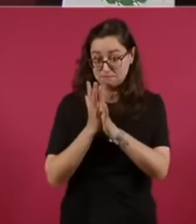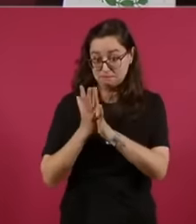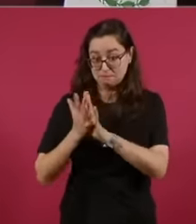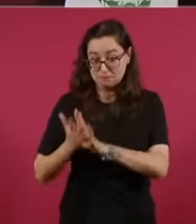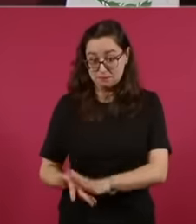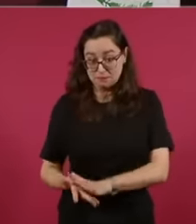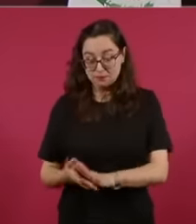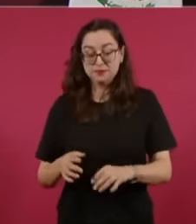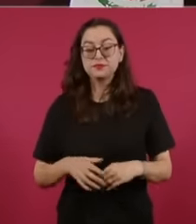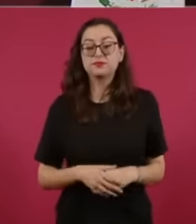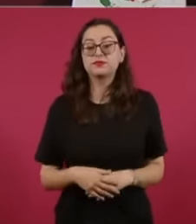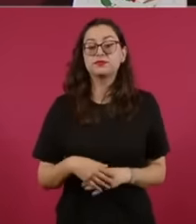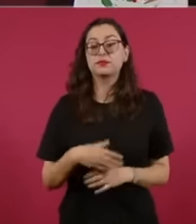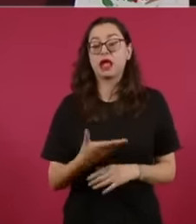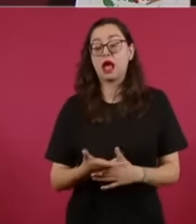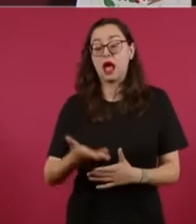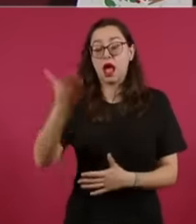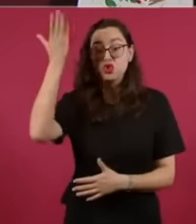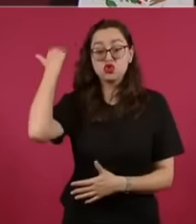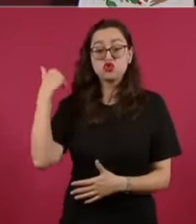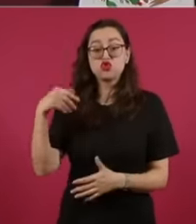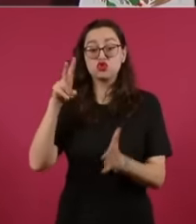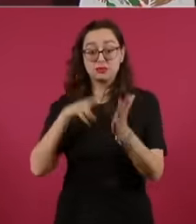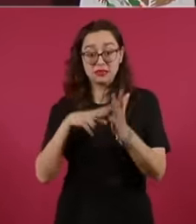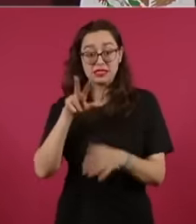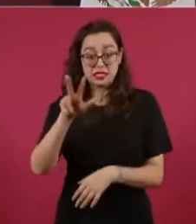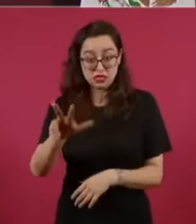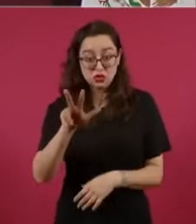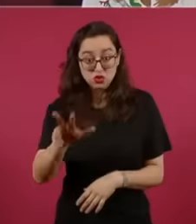tomé posición, bueno, antes,